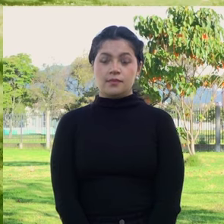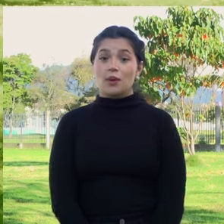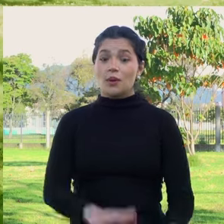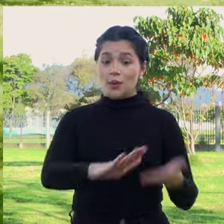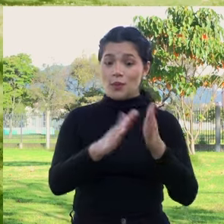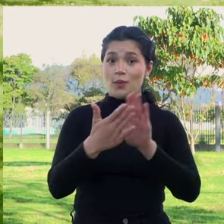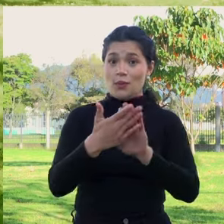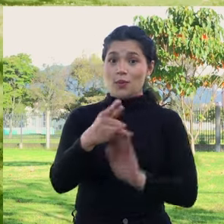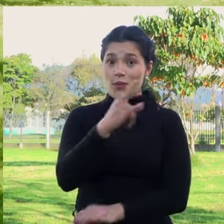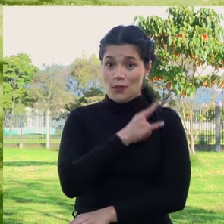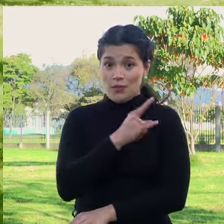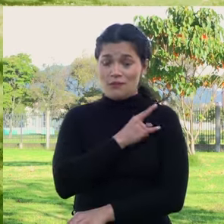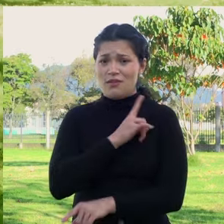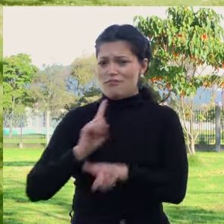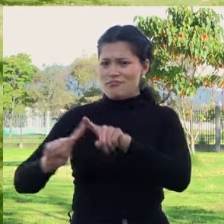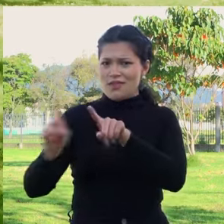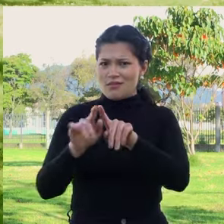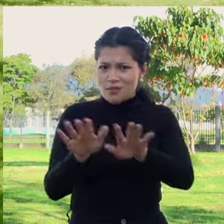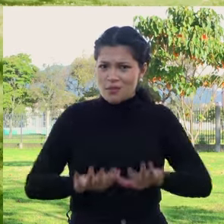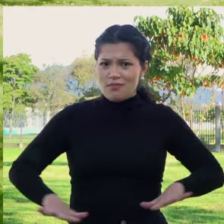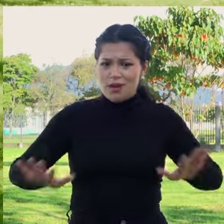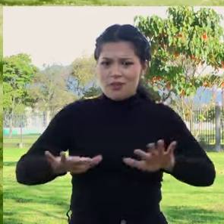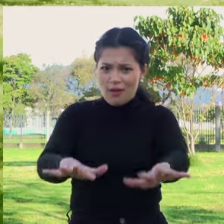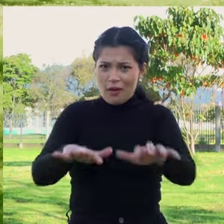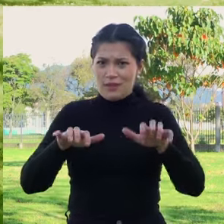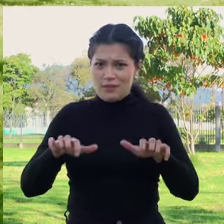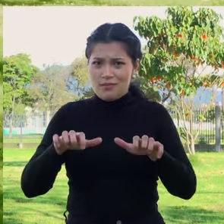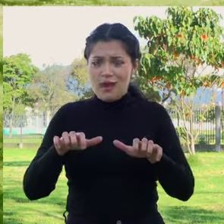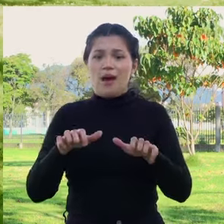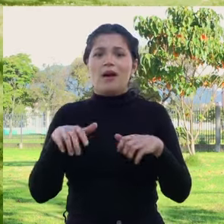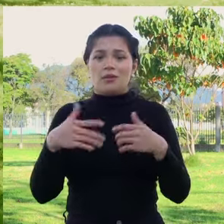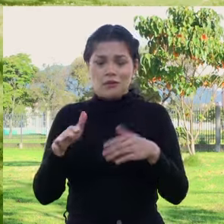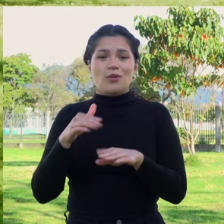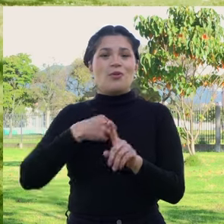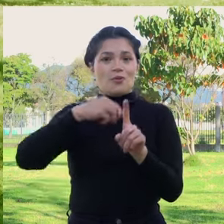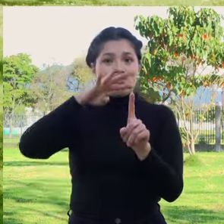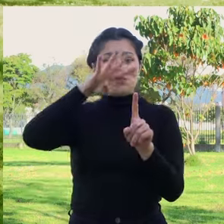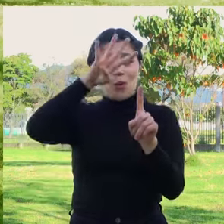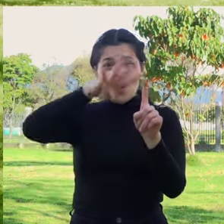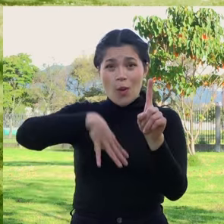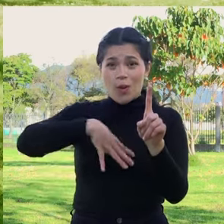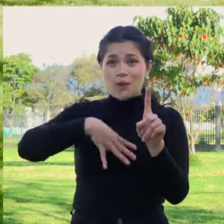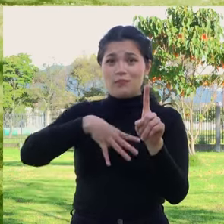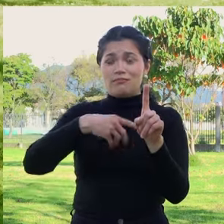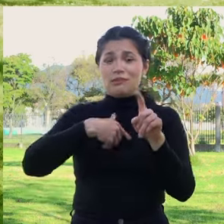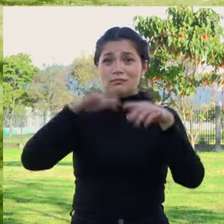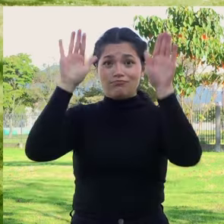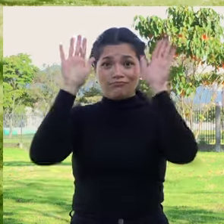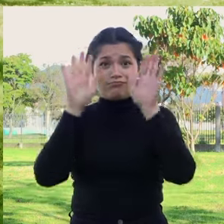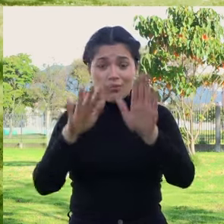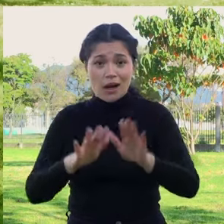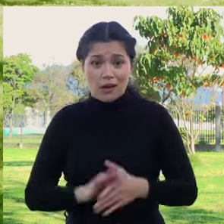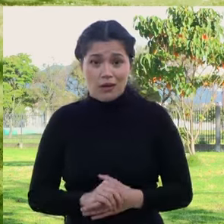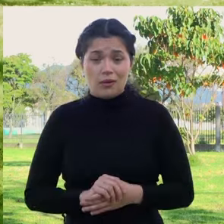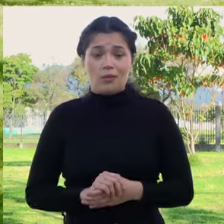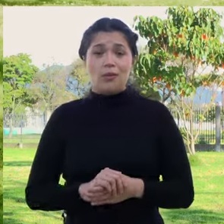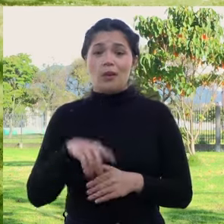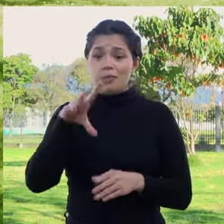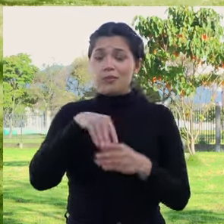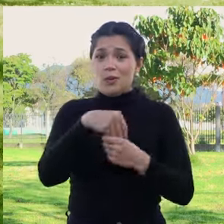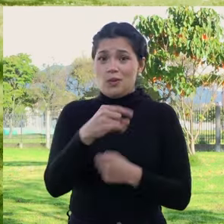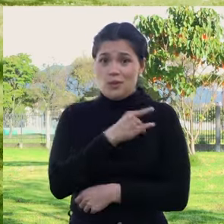La comunidad universitaria en diferentes espacios asamblearios desarrollados durante los más de 3 meses de movilización que se desarrolló